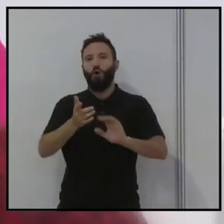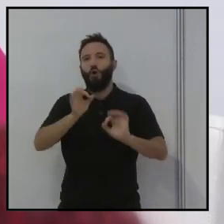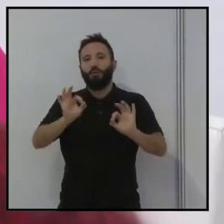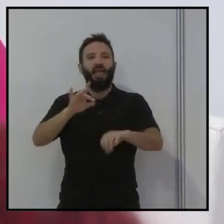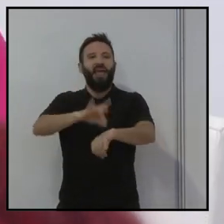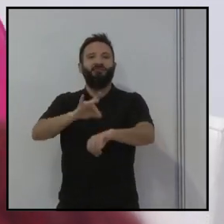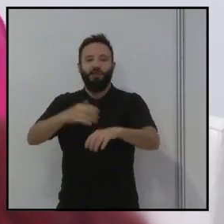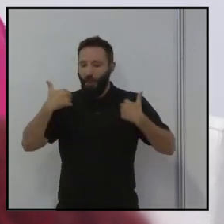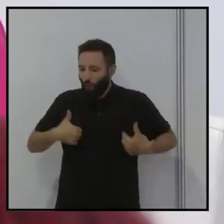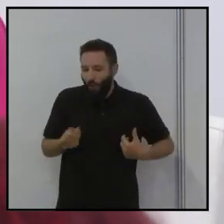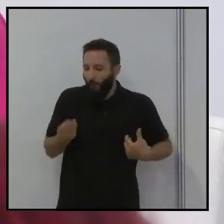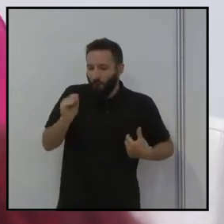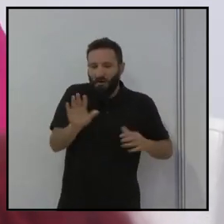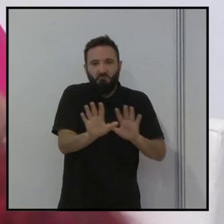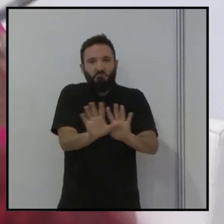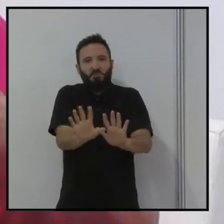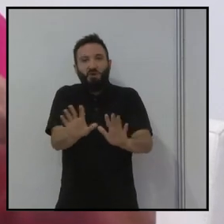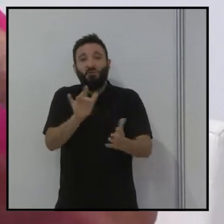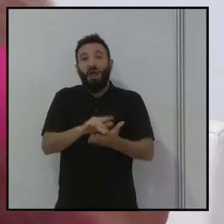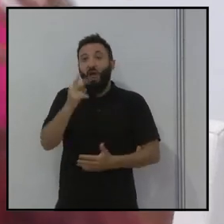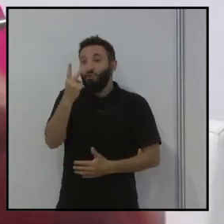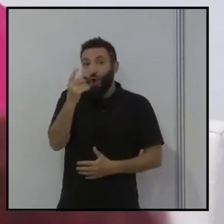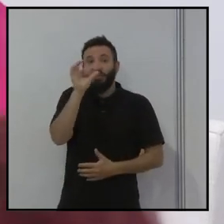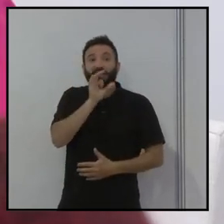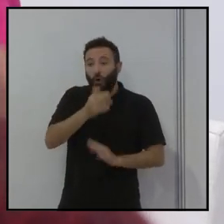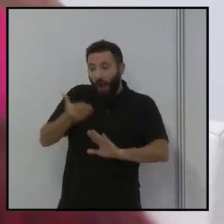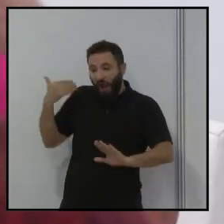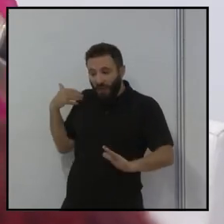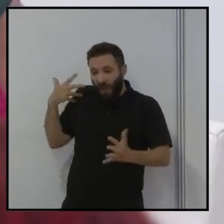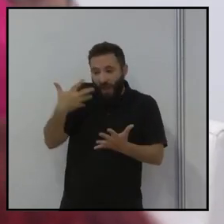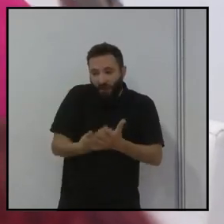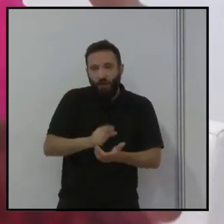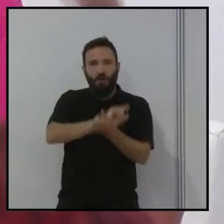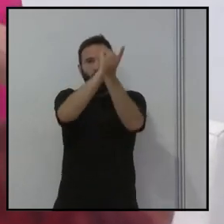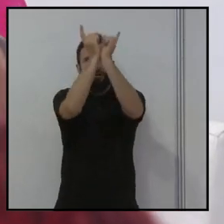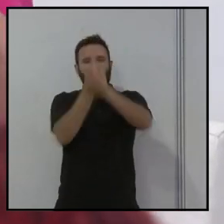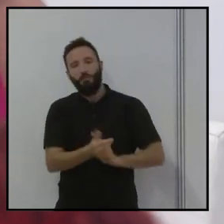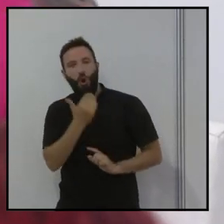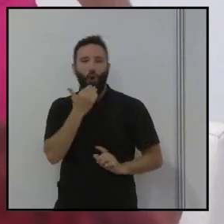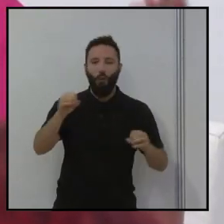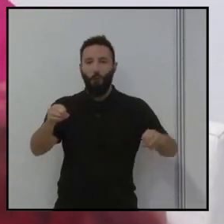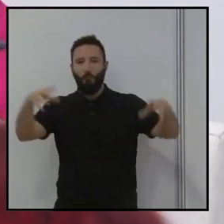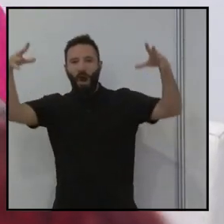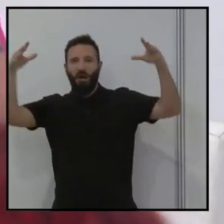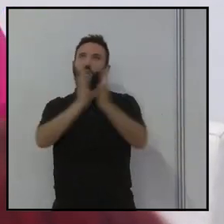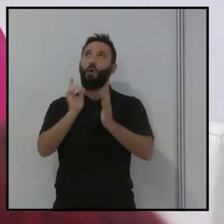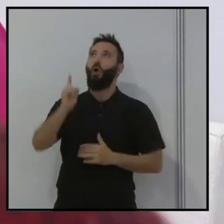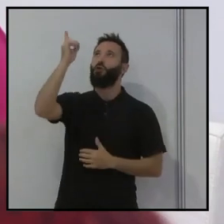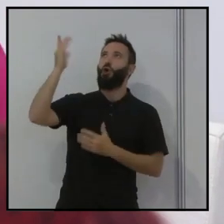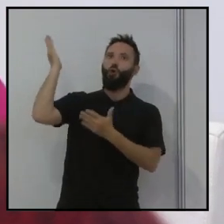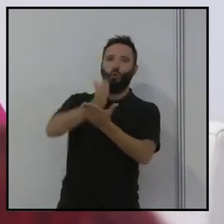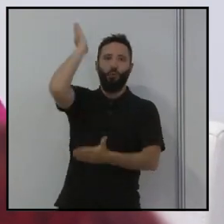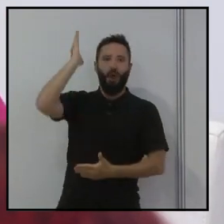enfermedad más del cuerpo. Ha sido hace dos siglos cuando de repente, no sé por qué, se convirtió en una cosa esotérica, como venida como del cielo, como